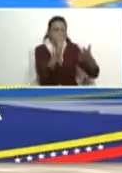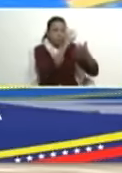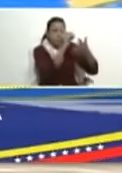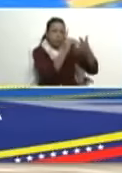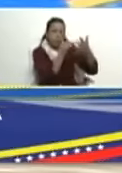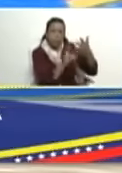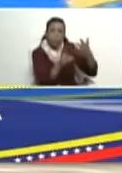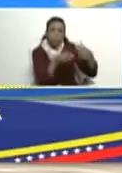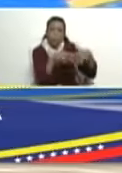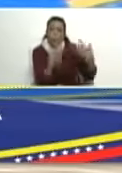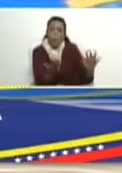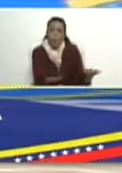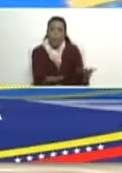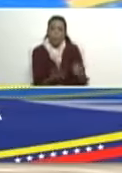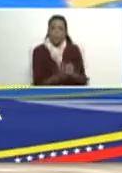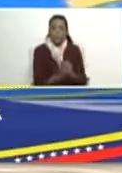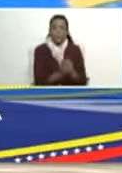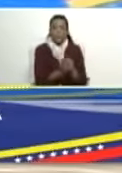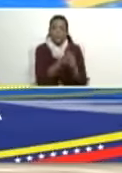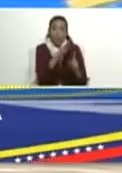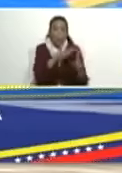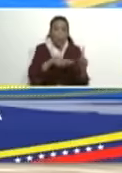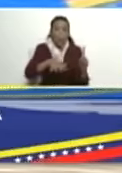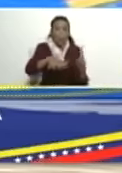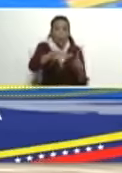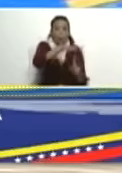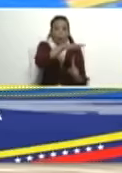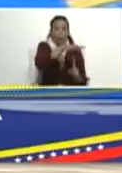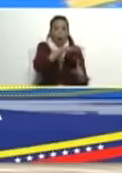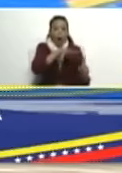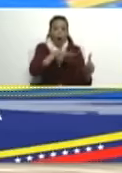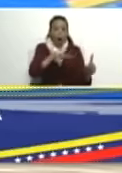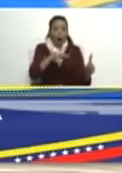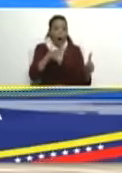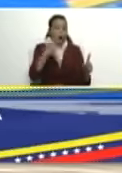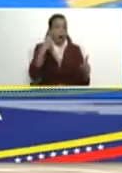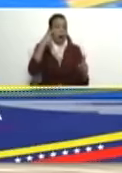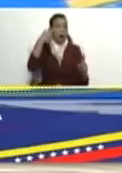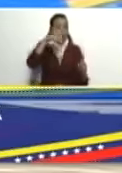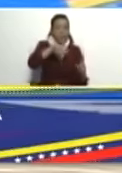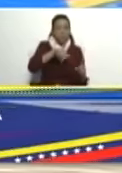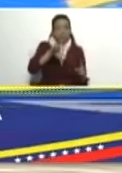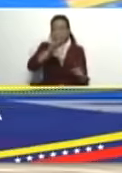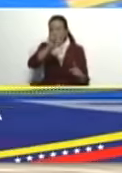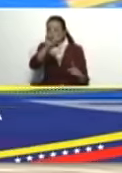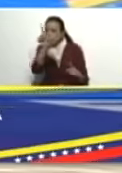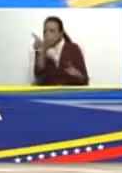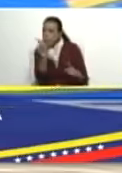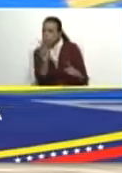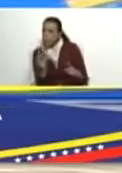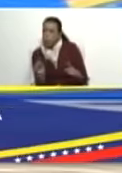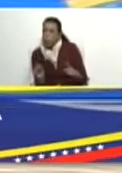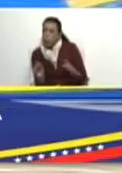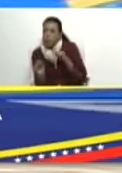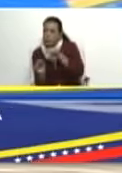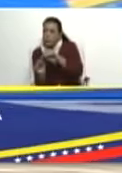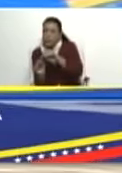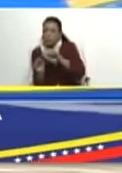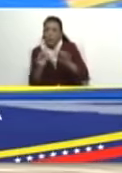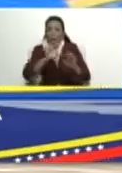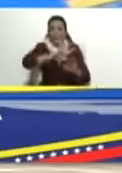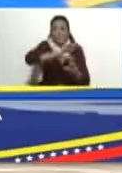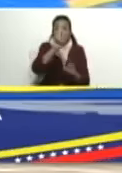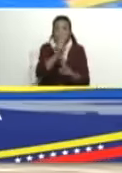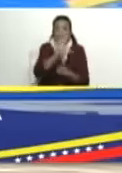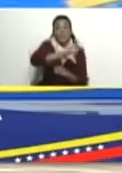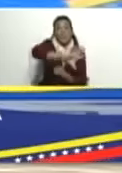como el momento de la formación del territorio,